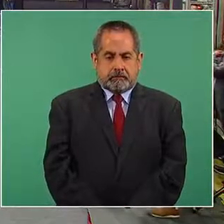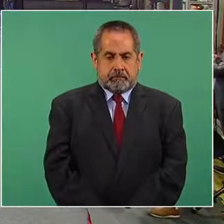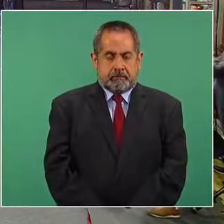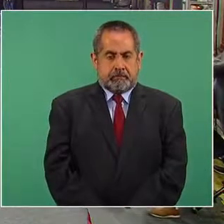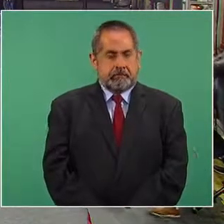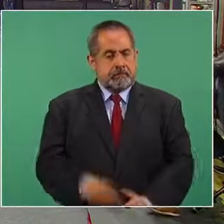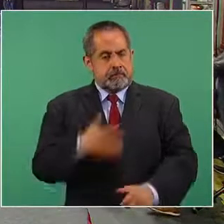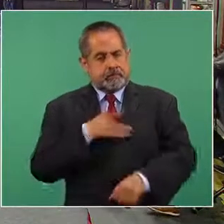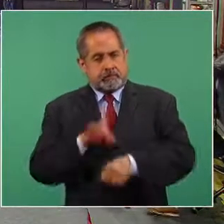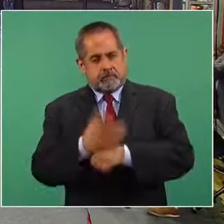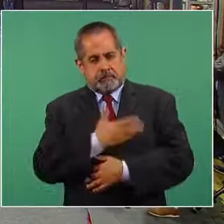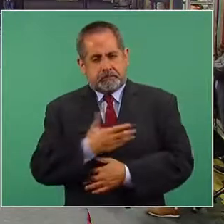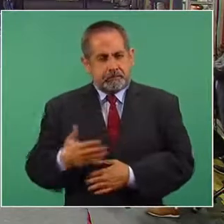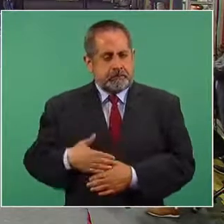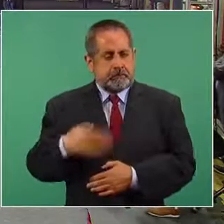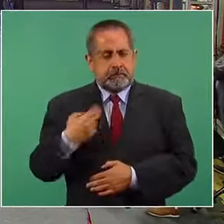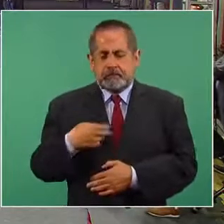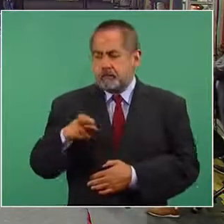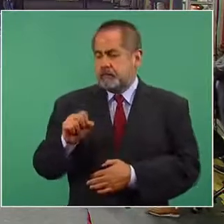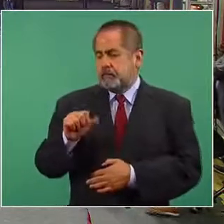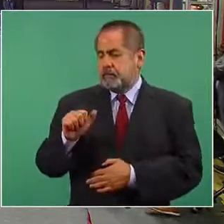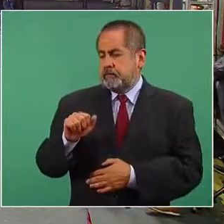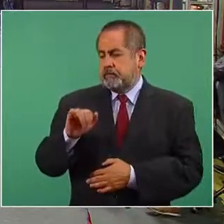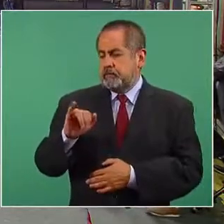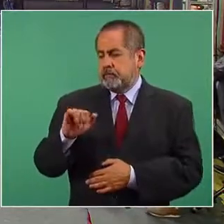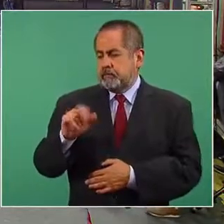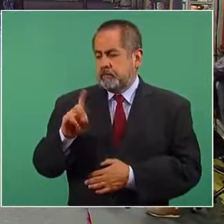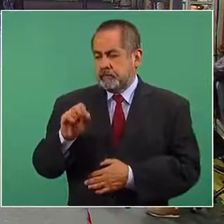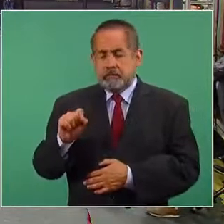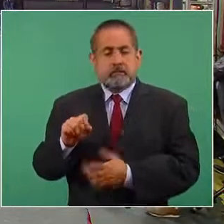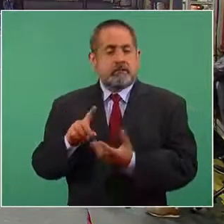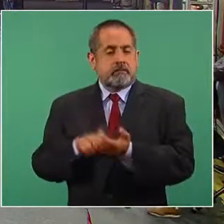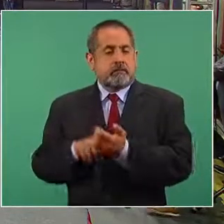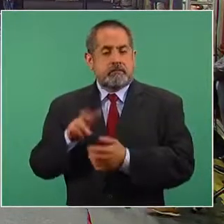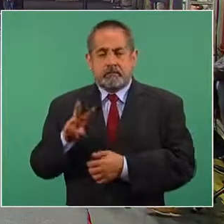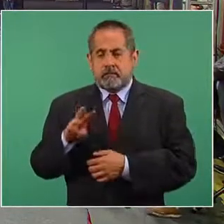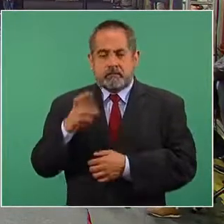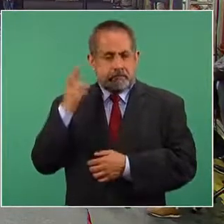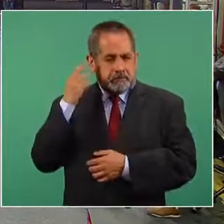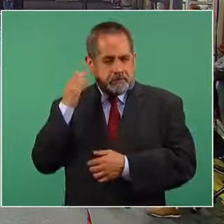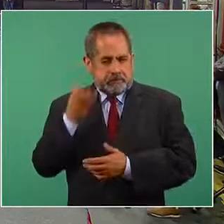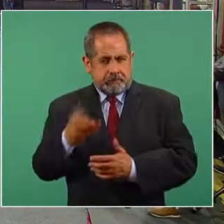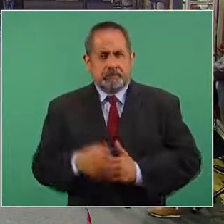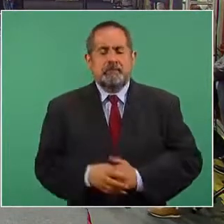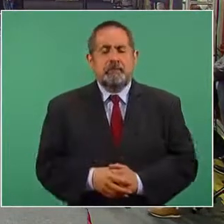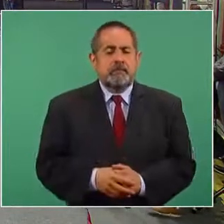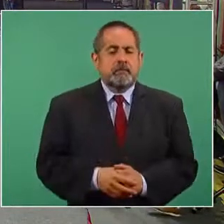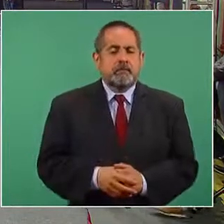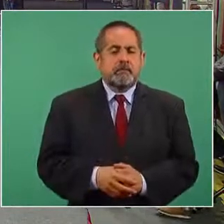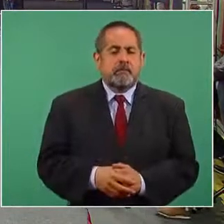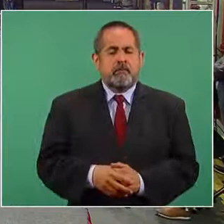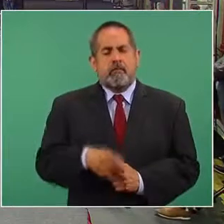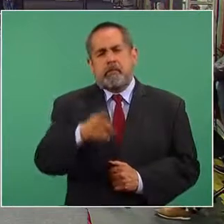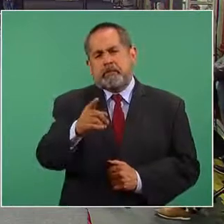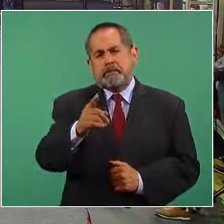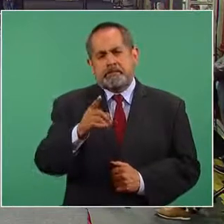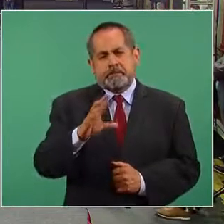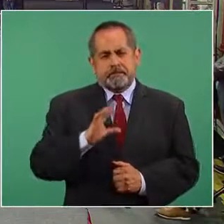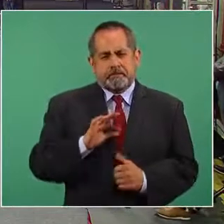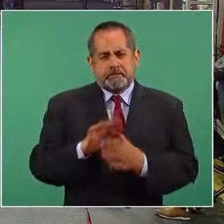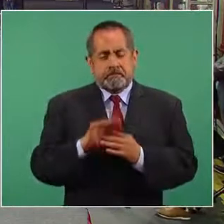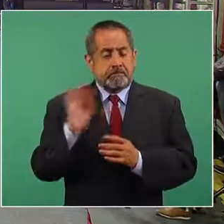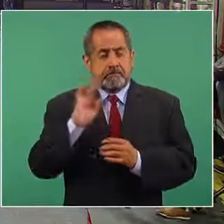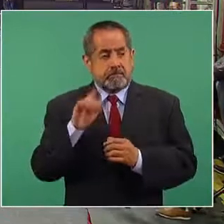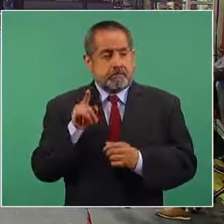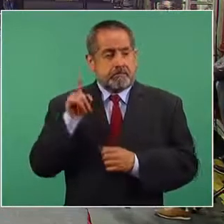Muy buenos días, presidente. Rocío Jardines, W Radio y también Teleurban. Usted comentaba esta posibilidad de regresar a